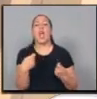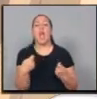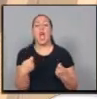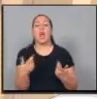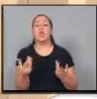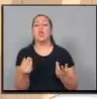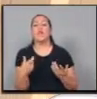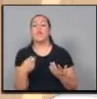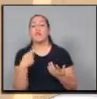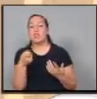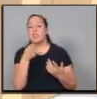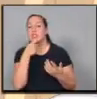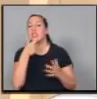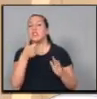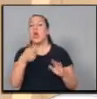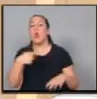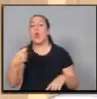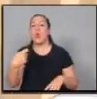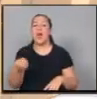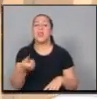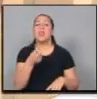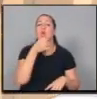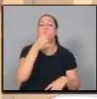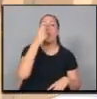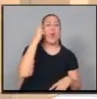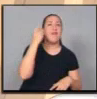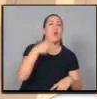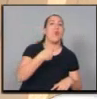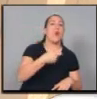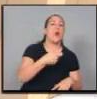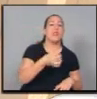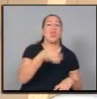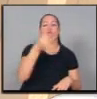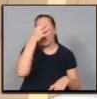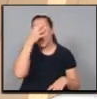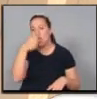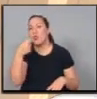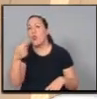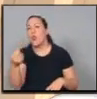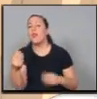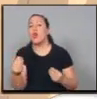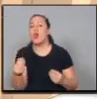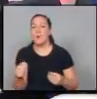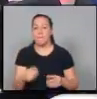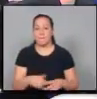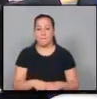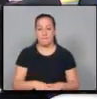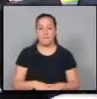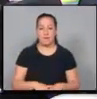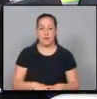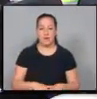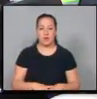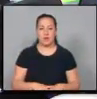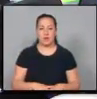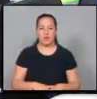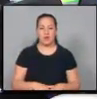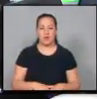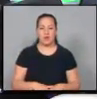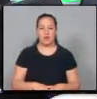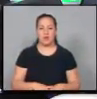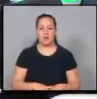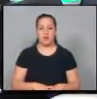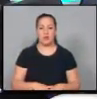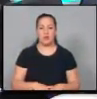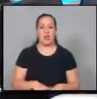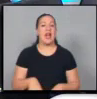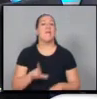financiero? Y si pago en 6 cuotas, ¿qué costo? Y si pago en 9, y si pago en 12, van a extender. Pregunta eso, no, la verdad, bueno, que no, a partir nadie